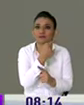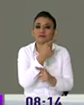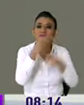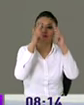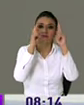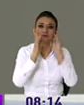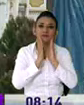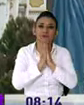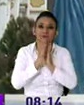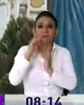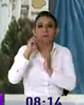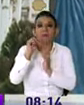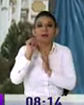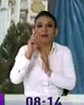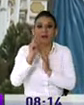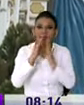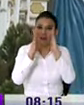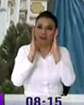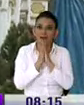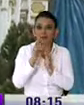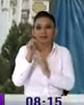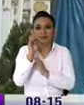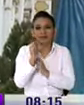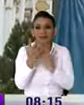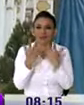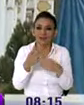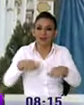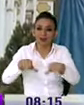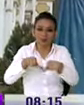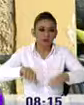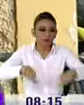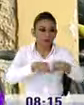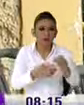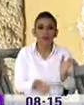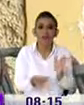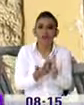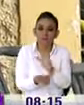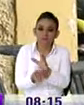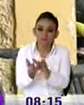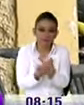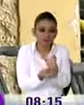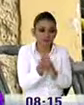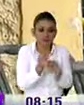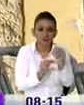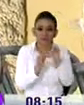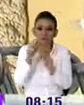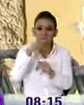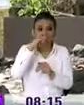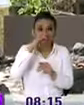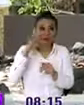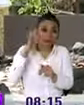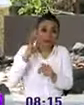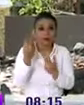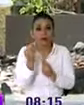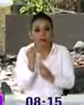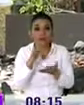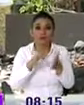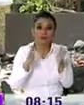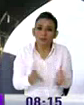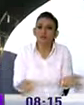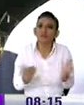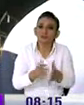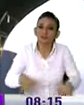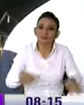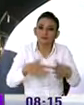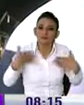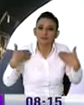María de Nazaret, buscan que las aulas y espacios vuelvan a ser lo que fueron y que la alegría y travesuras de los estudiantes se tomen el lugar.